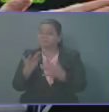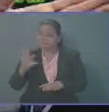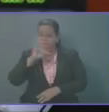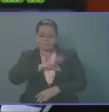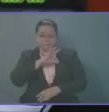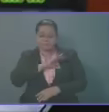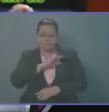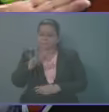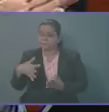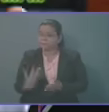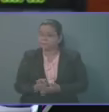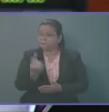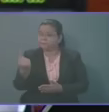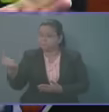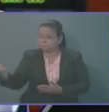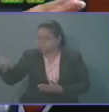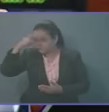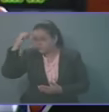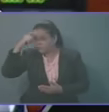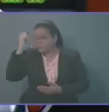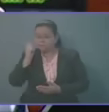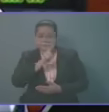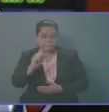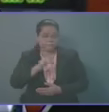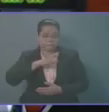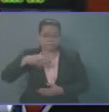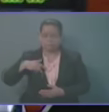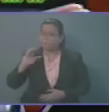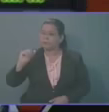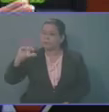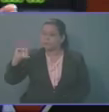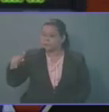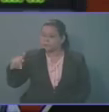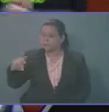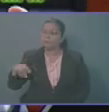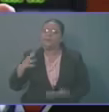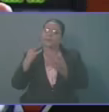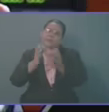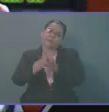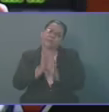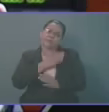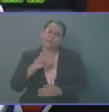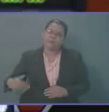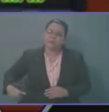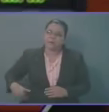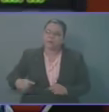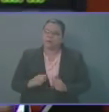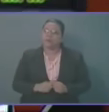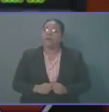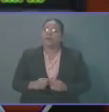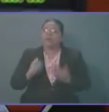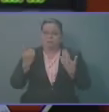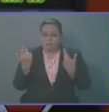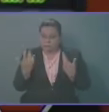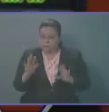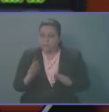la población, de los trabajadores y no de los dueños de las AFP. Así que le solicitaría, señor presidente, en aras